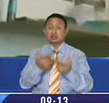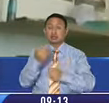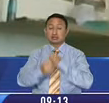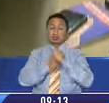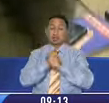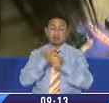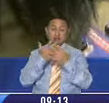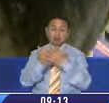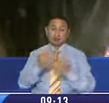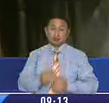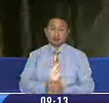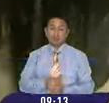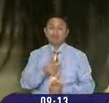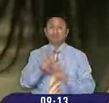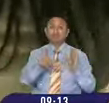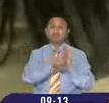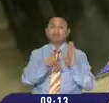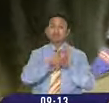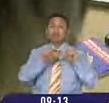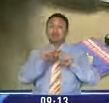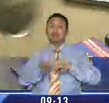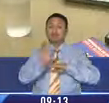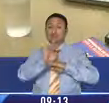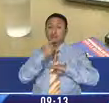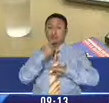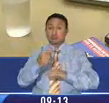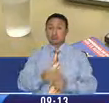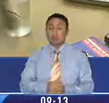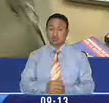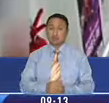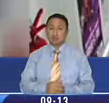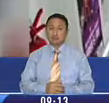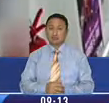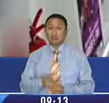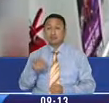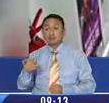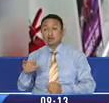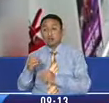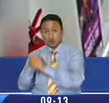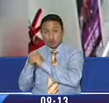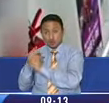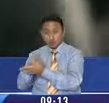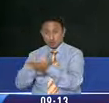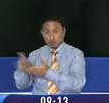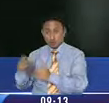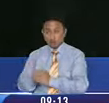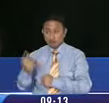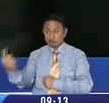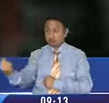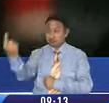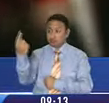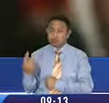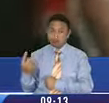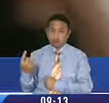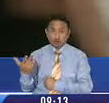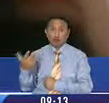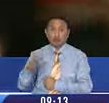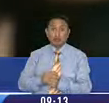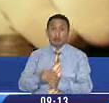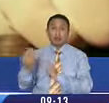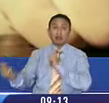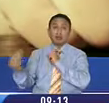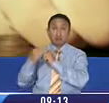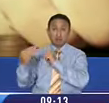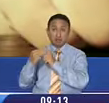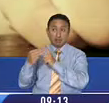en particular. La ley aprobada por la Asamblea incluye, por ejemplo, que la extorsión puede darse no solo físicamente, sino también por